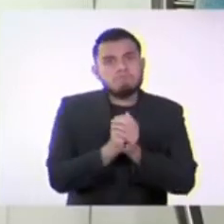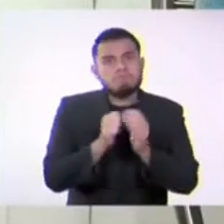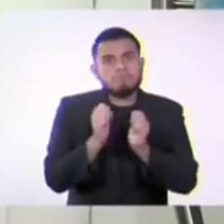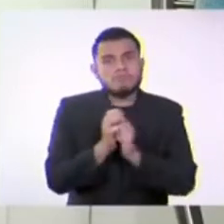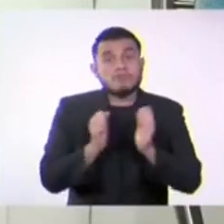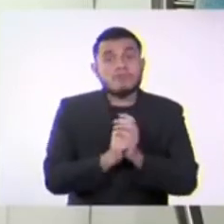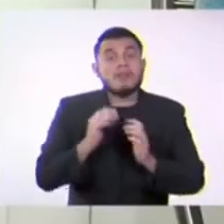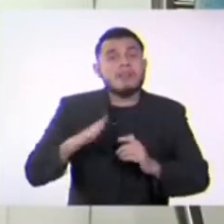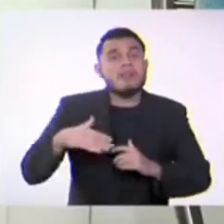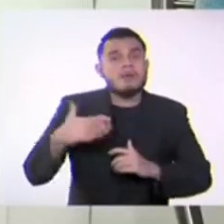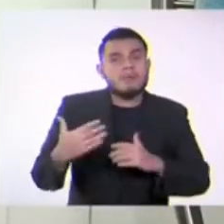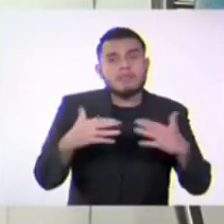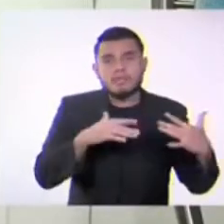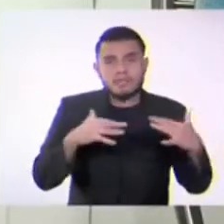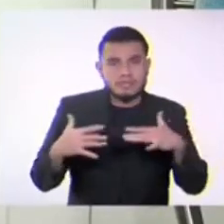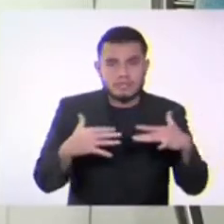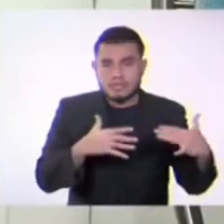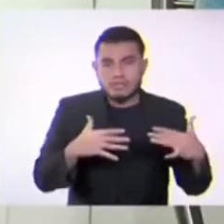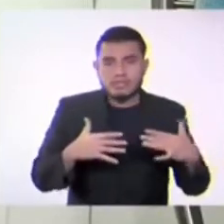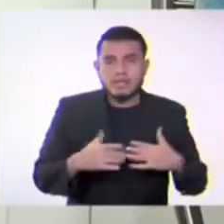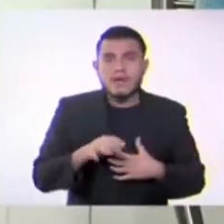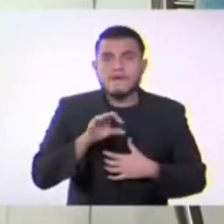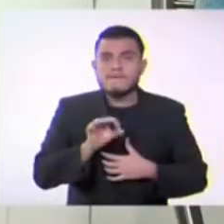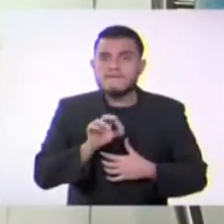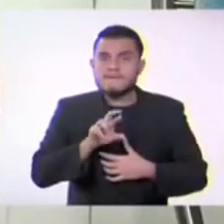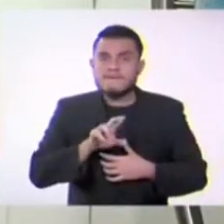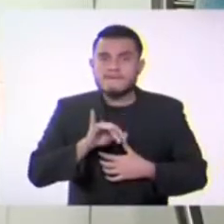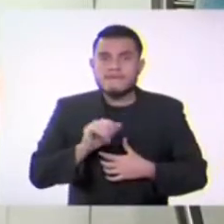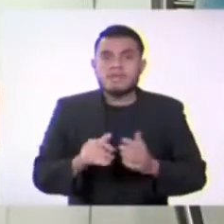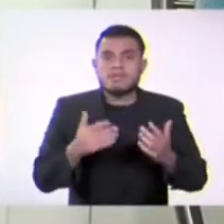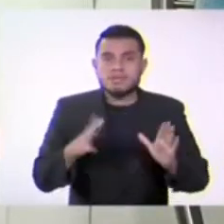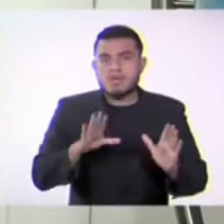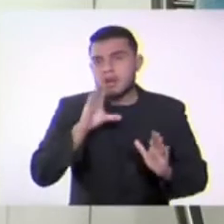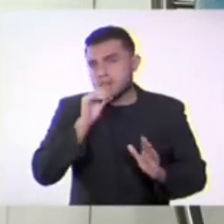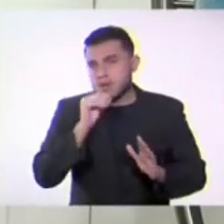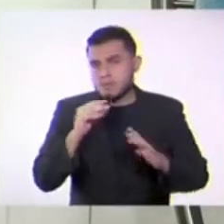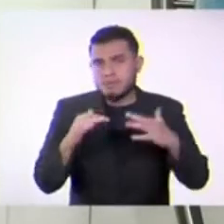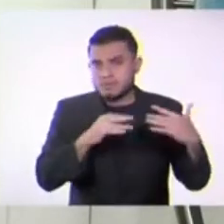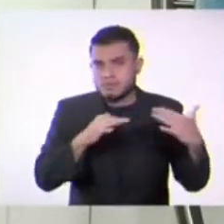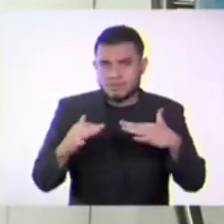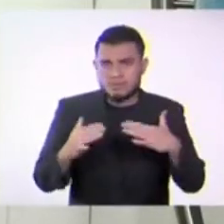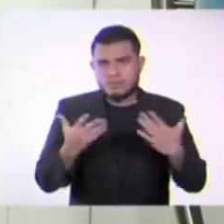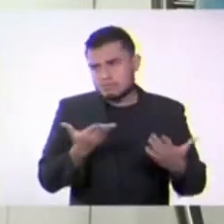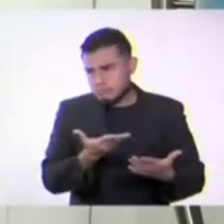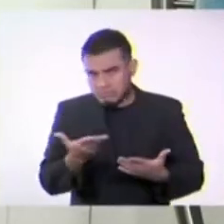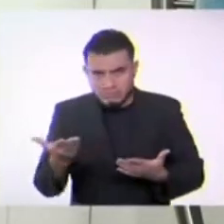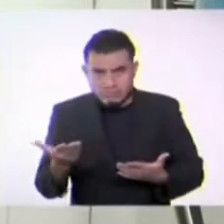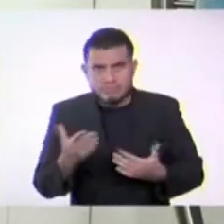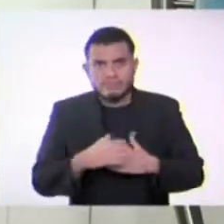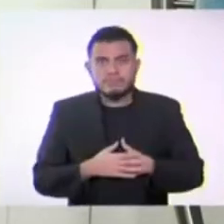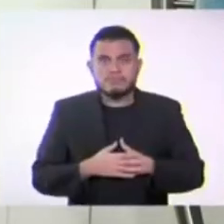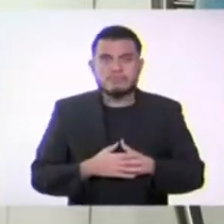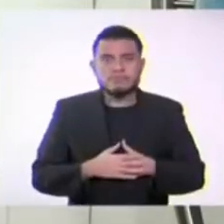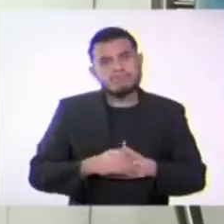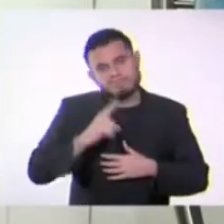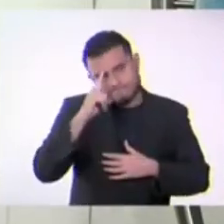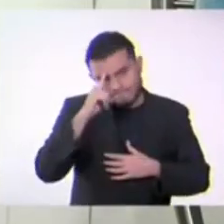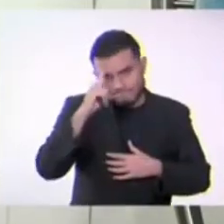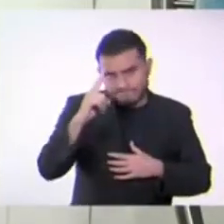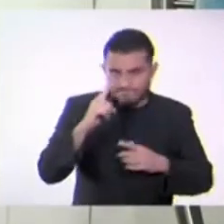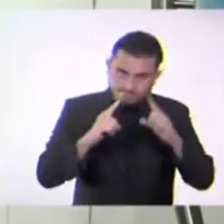Guerra Fría, posguerra fría. Ya hablamos en las clases anteriores, maestros, un poco de esas fuerzas de